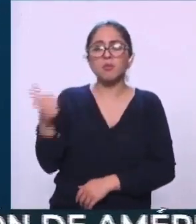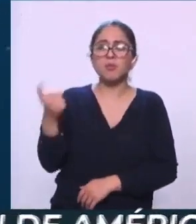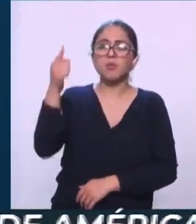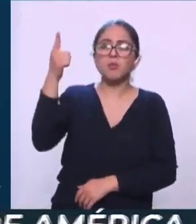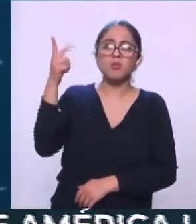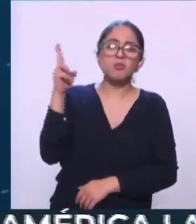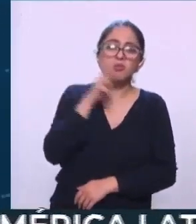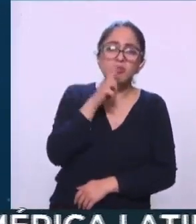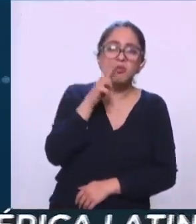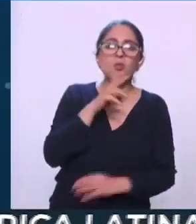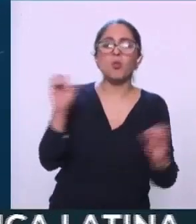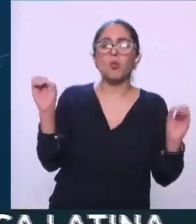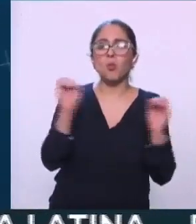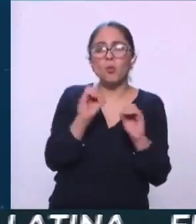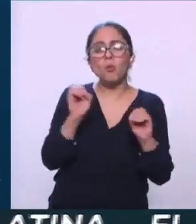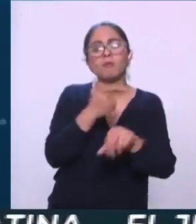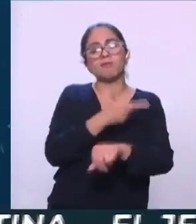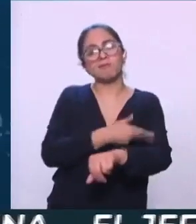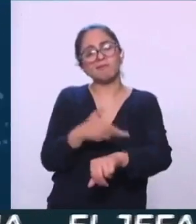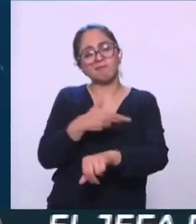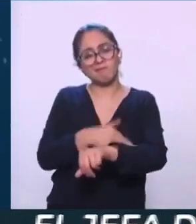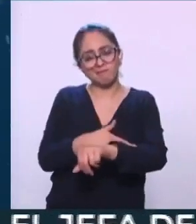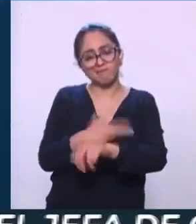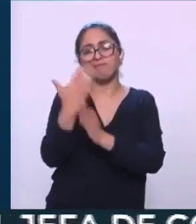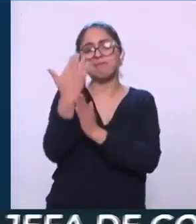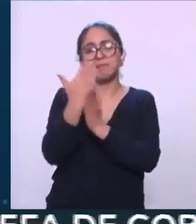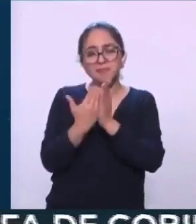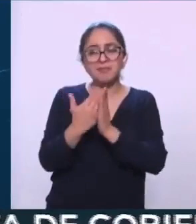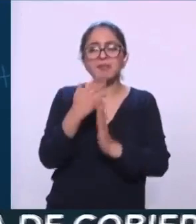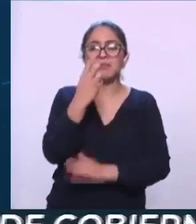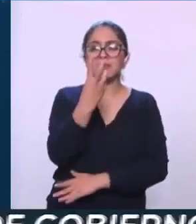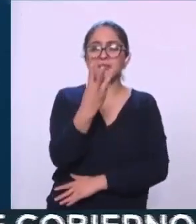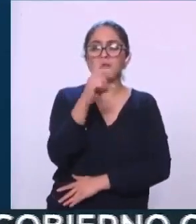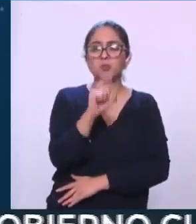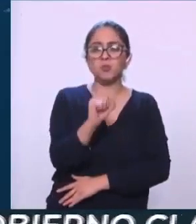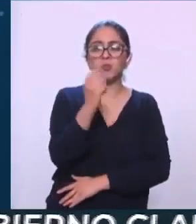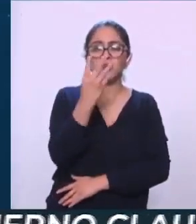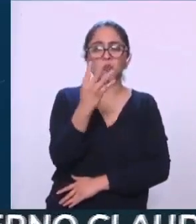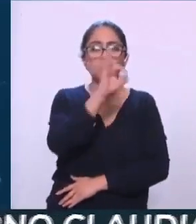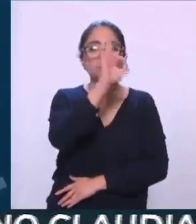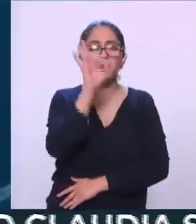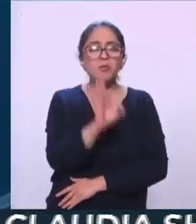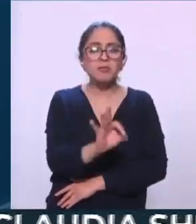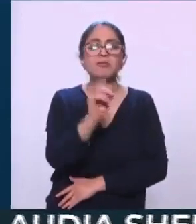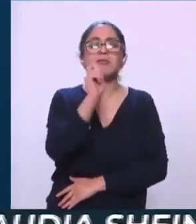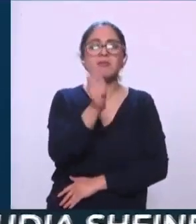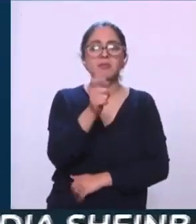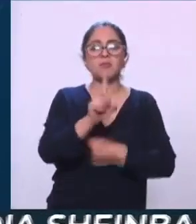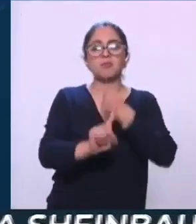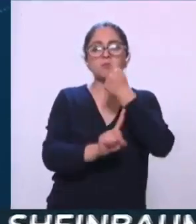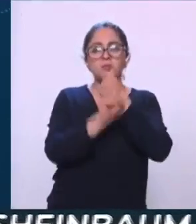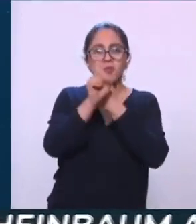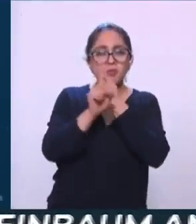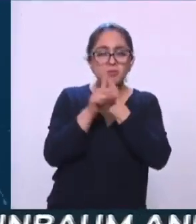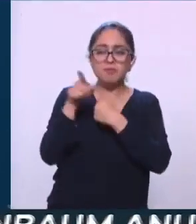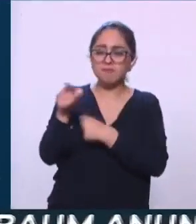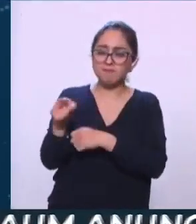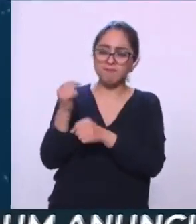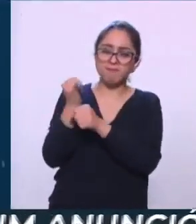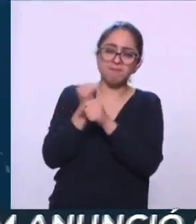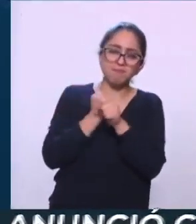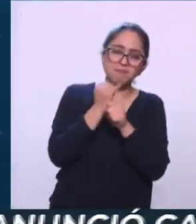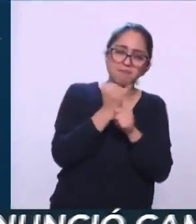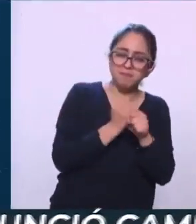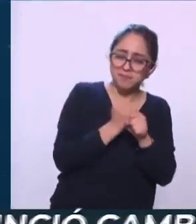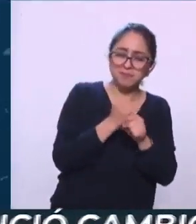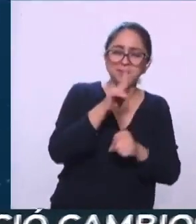había hecho todos sus protocolos, y el menor 3.4% sobre problemas en los protocolos de investigación.